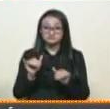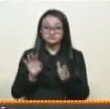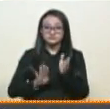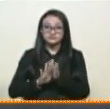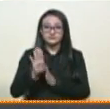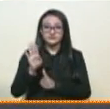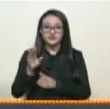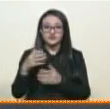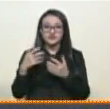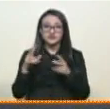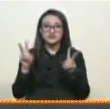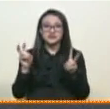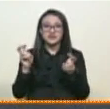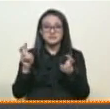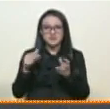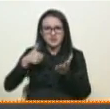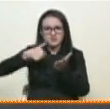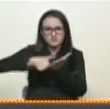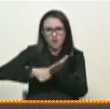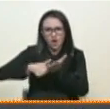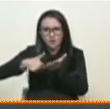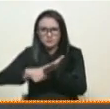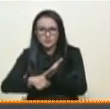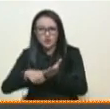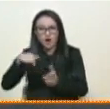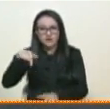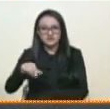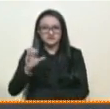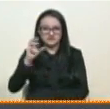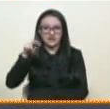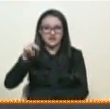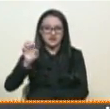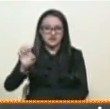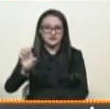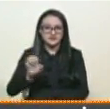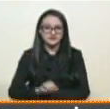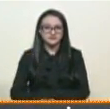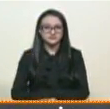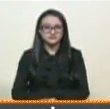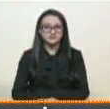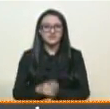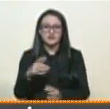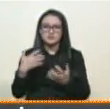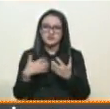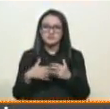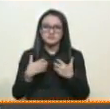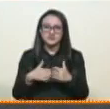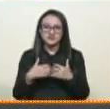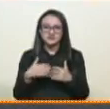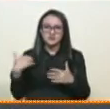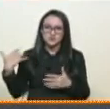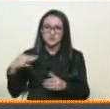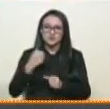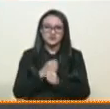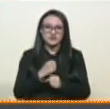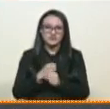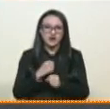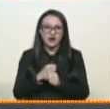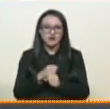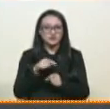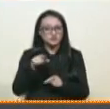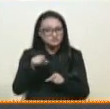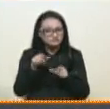tema biométrico aquí para el Consejo Nacional Electoral. Esa es una empresa que ya viene trabajando, pero en esa